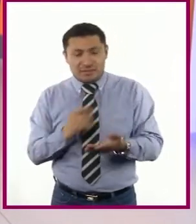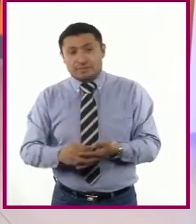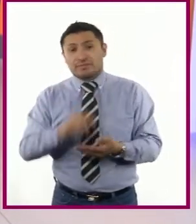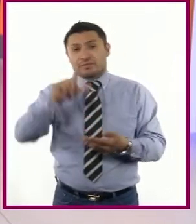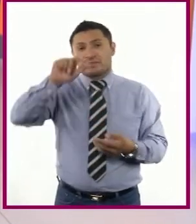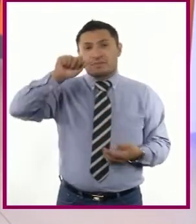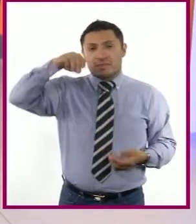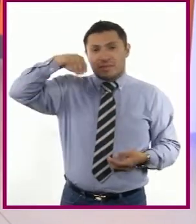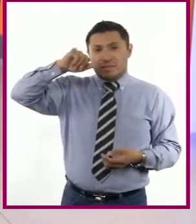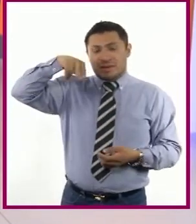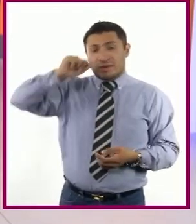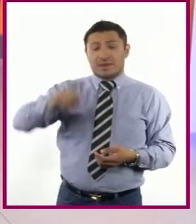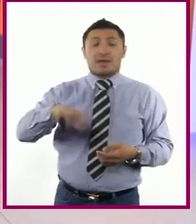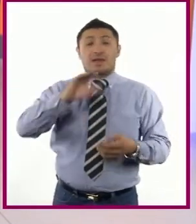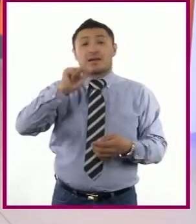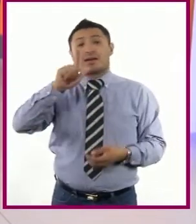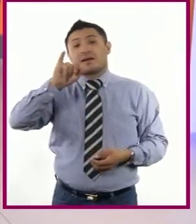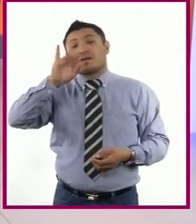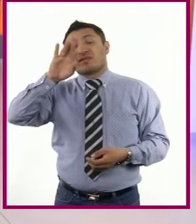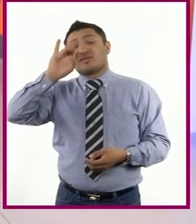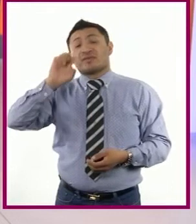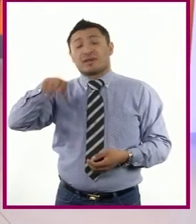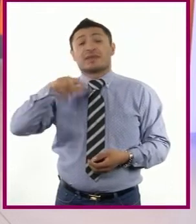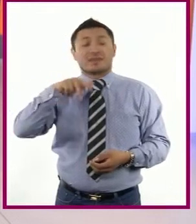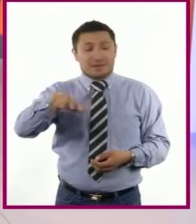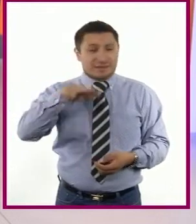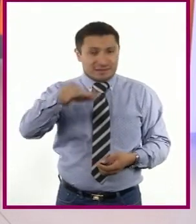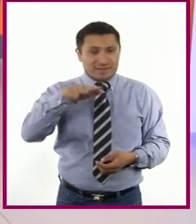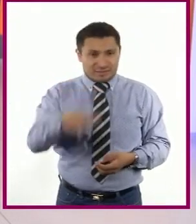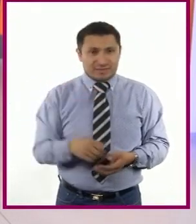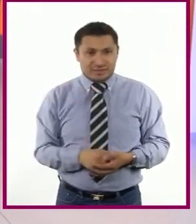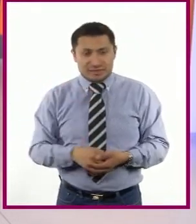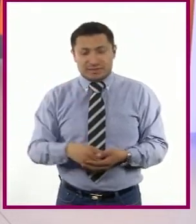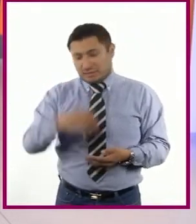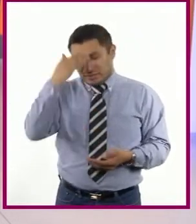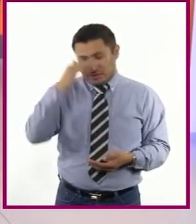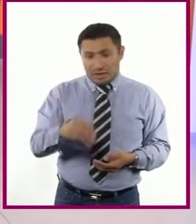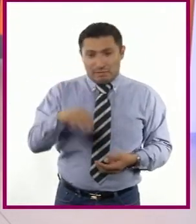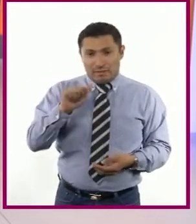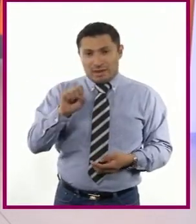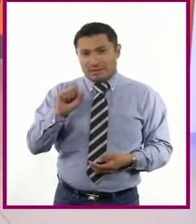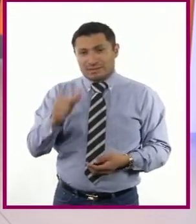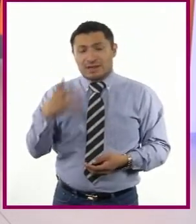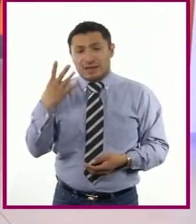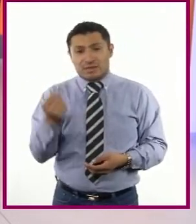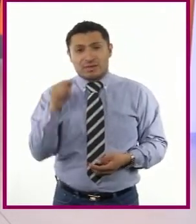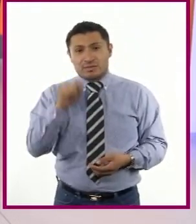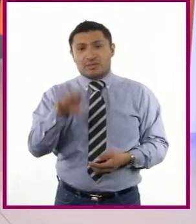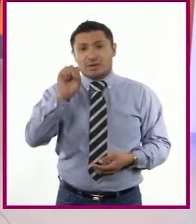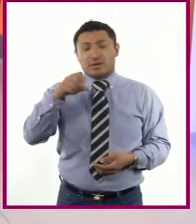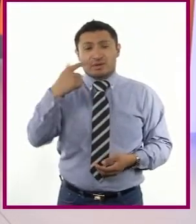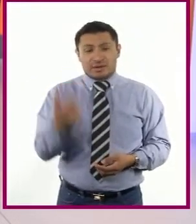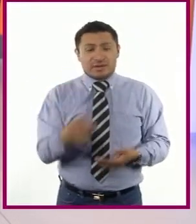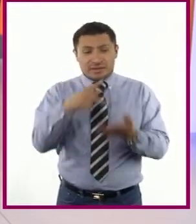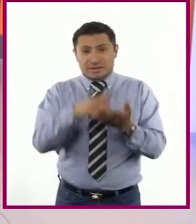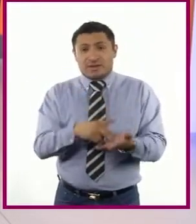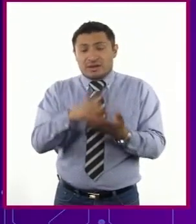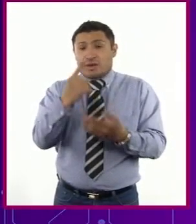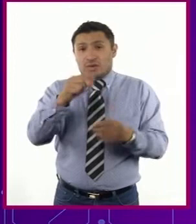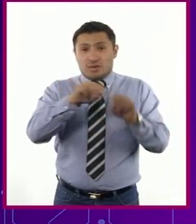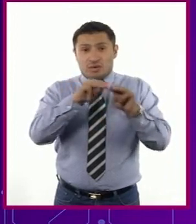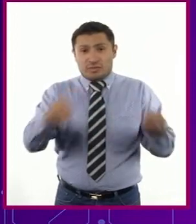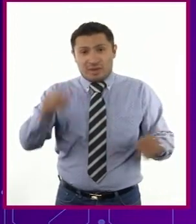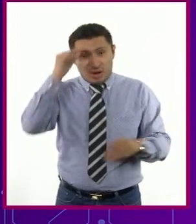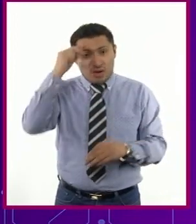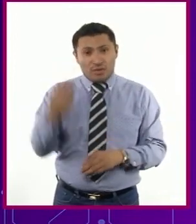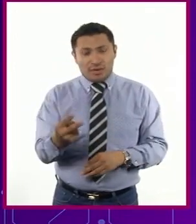18, por información del proveedor. Se sabe que su masa es de 9.67 kilogramos por metro cuadrado.